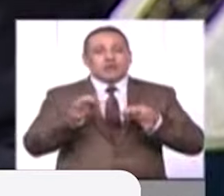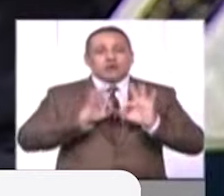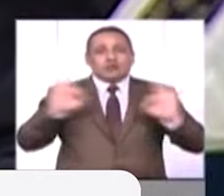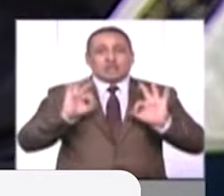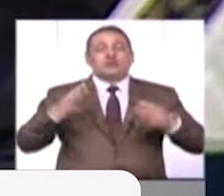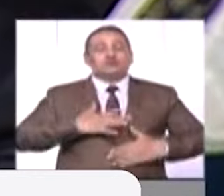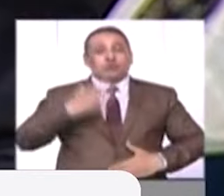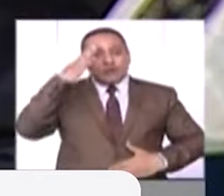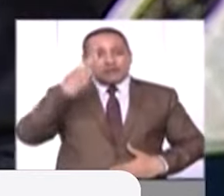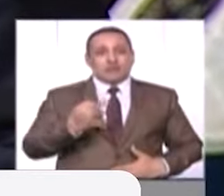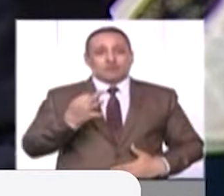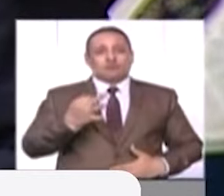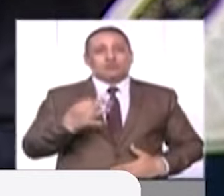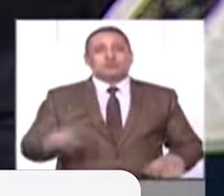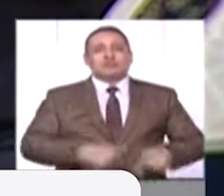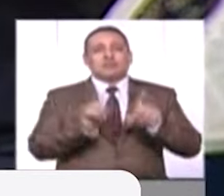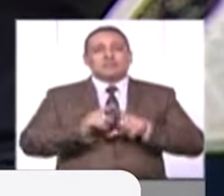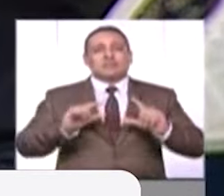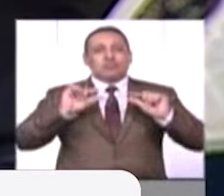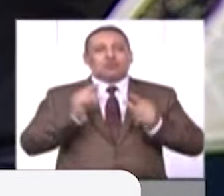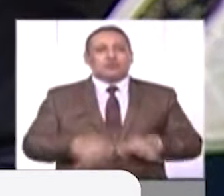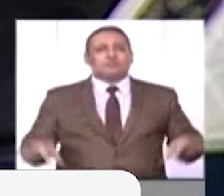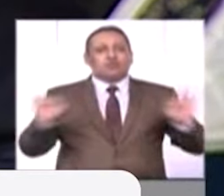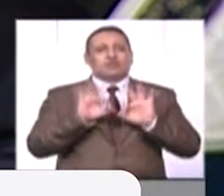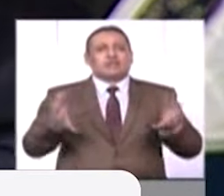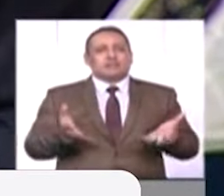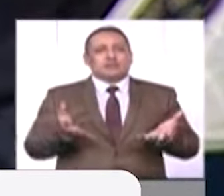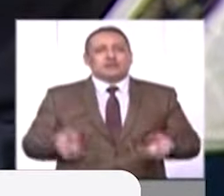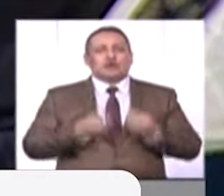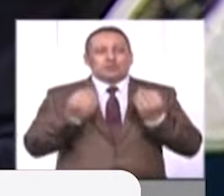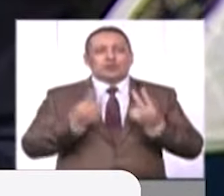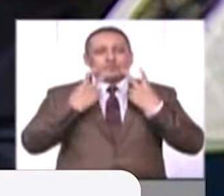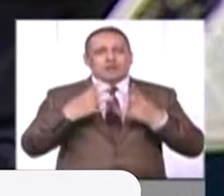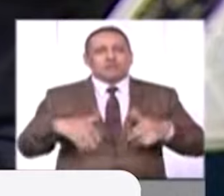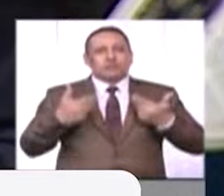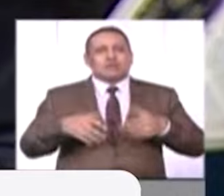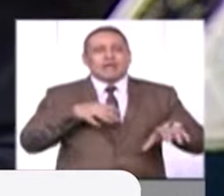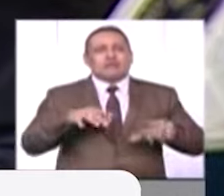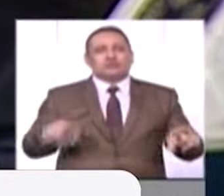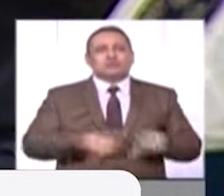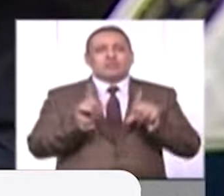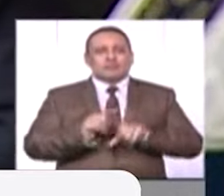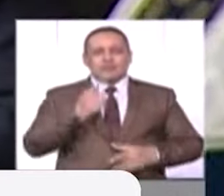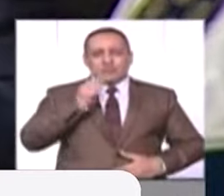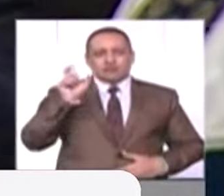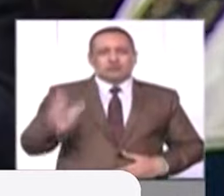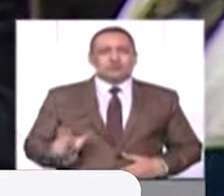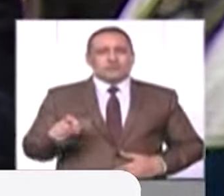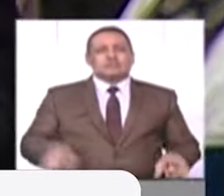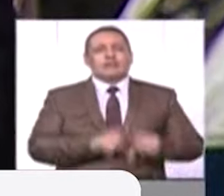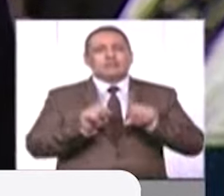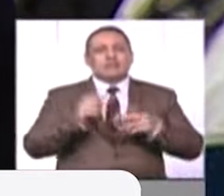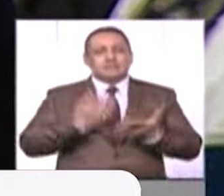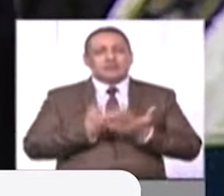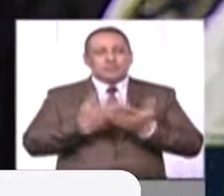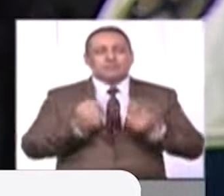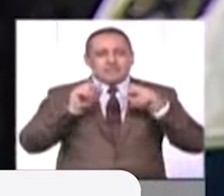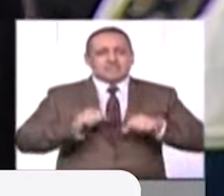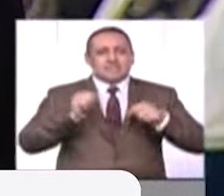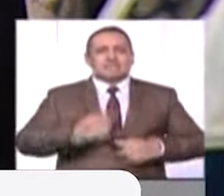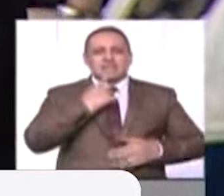respecto a su criterio, el abogado es Omar Cairo. Lo que pudiera haber hecho y mi patrocinada. Y de hecho, sí se dice en